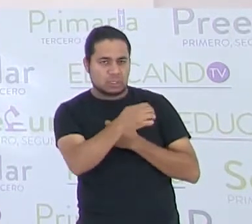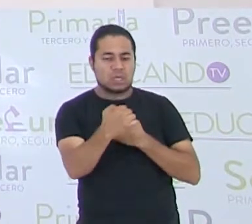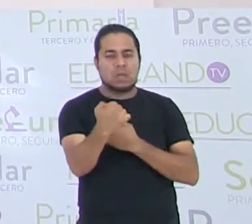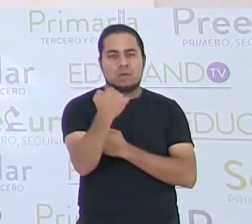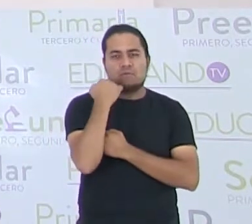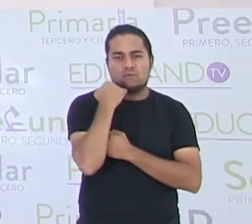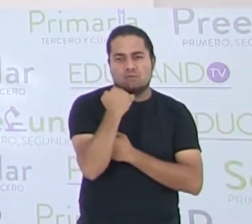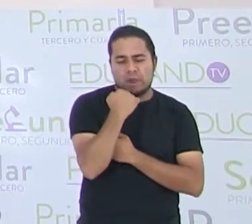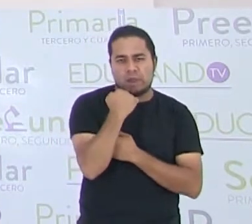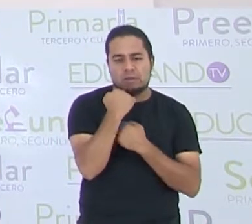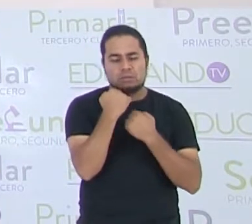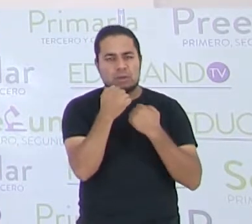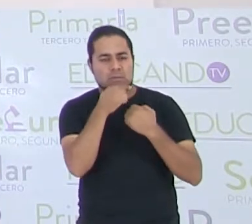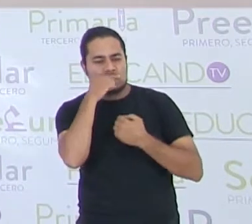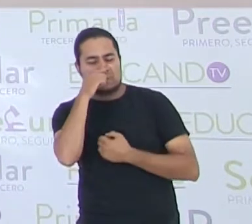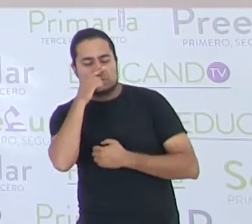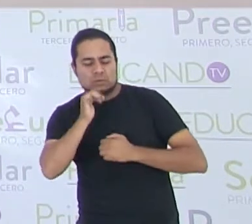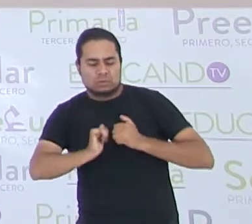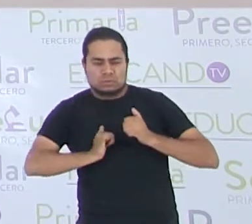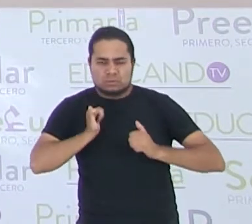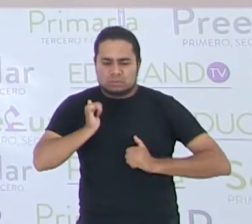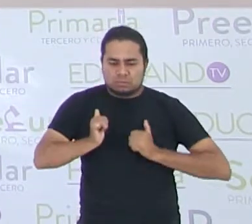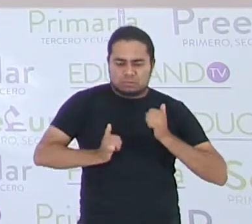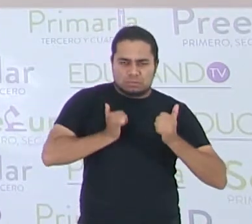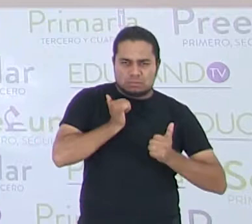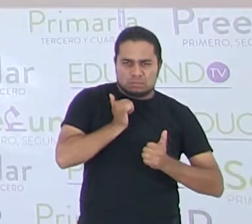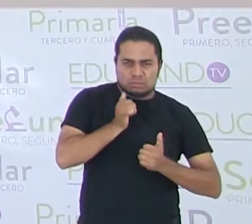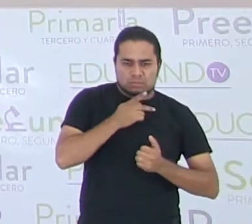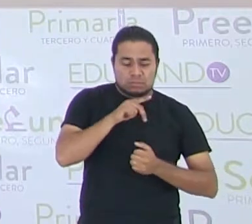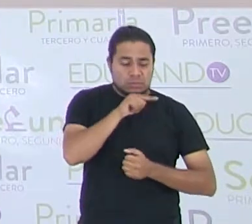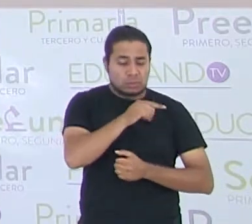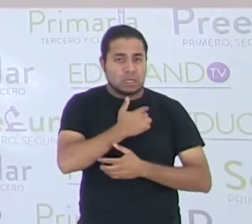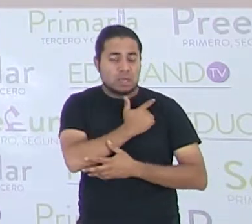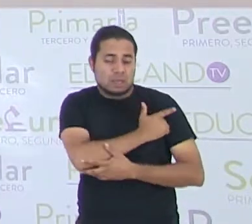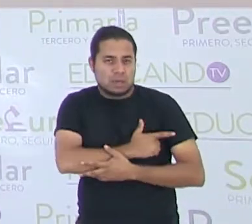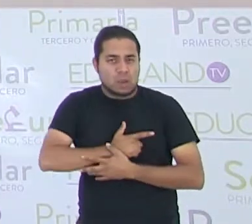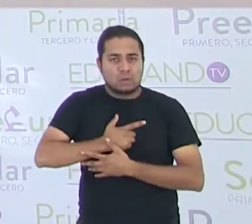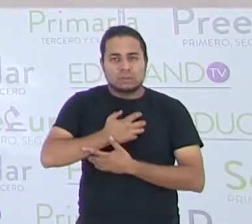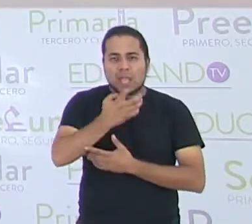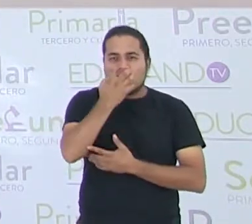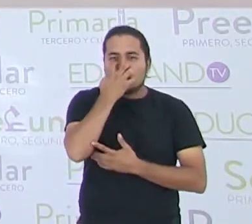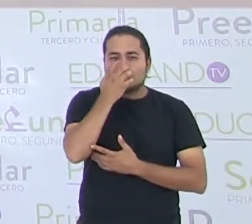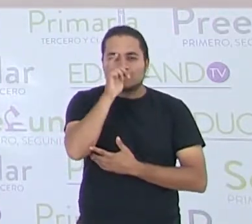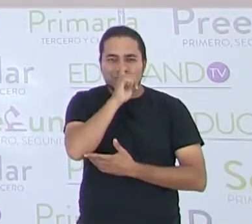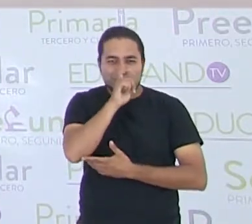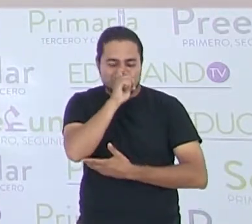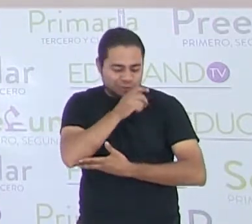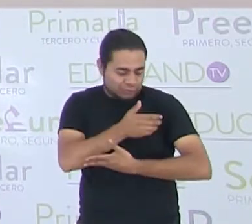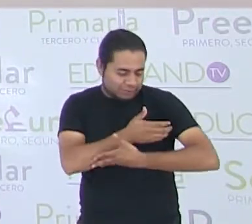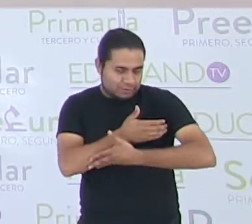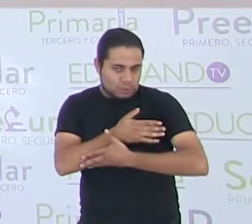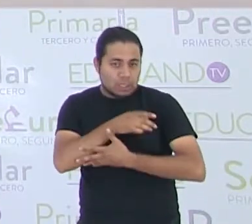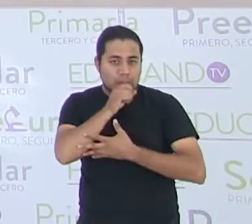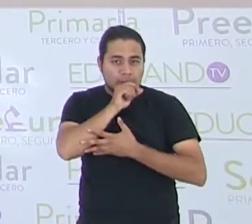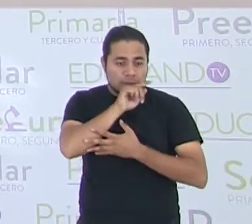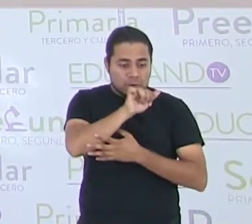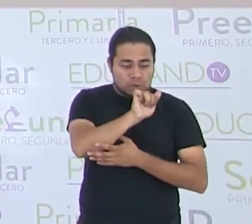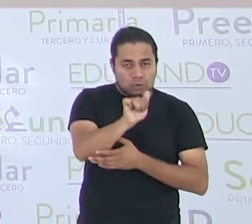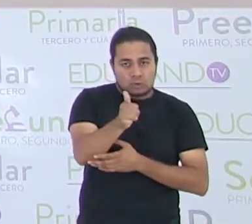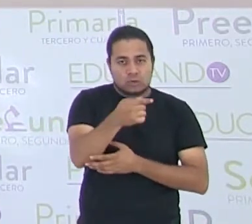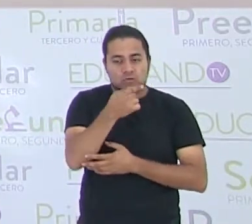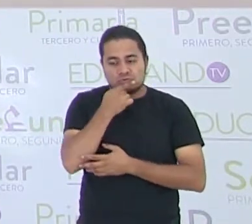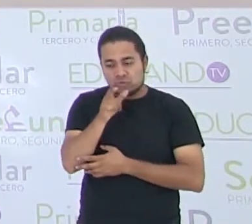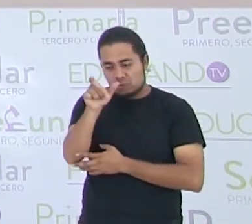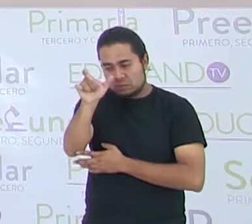fuerte, presumido y abusivo, pero que le gustaban los ositos. También estaba Paquito, que